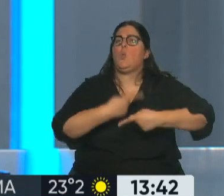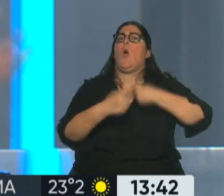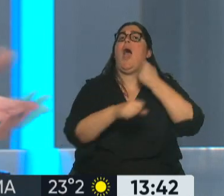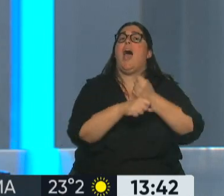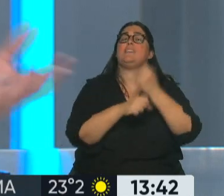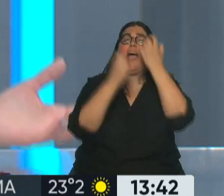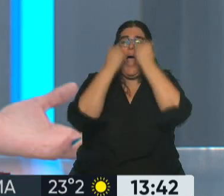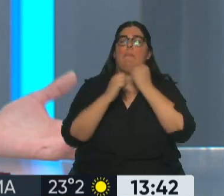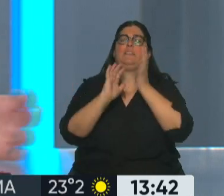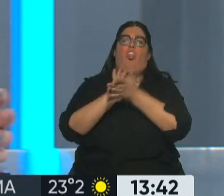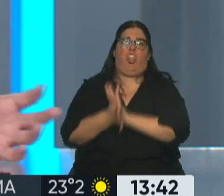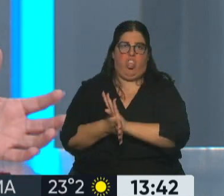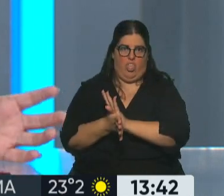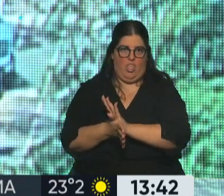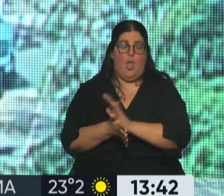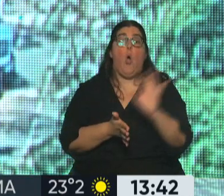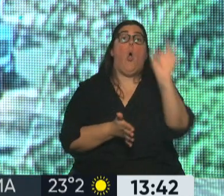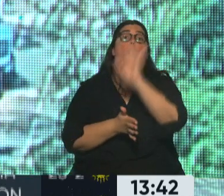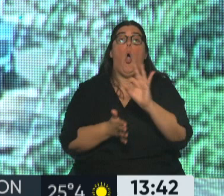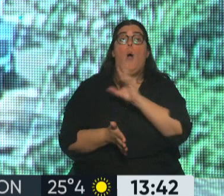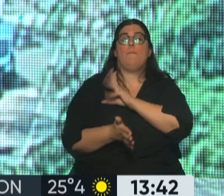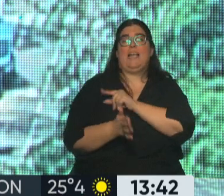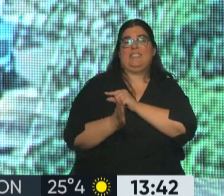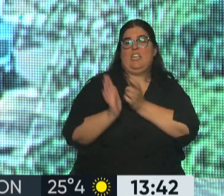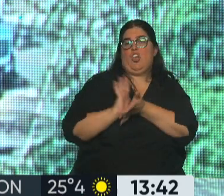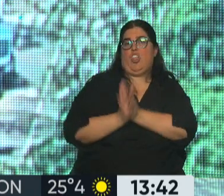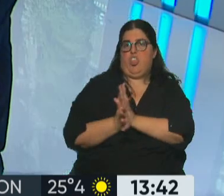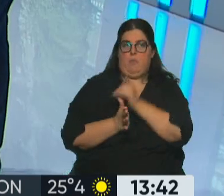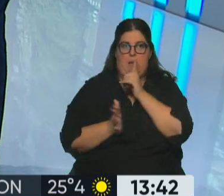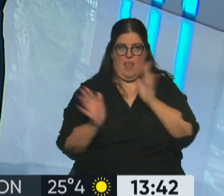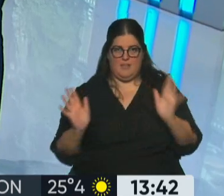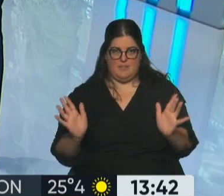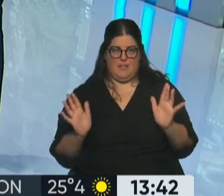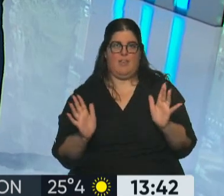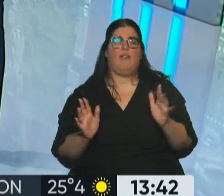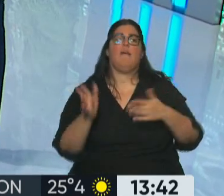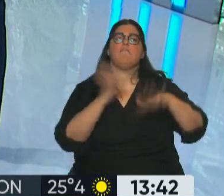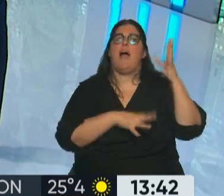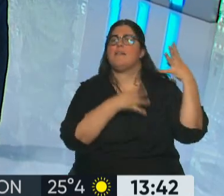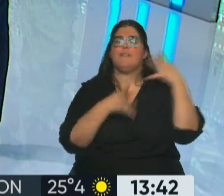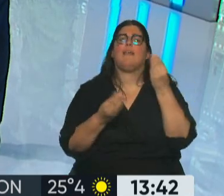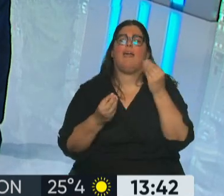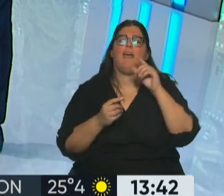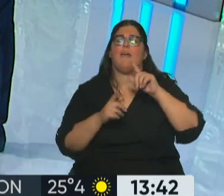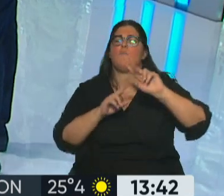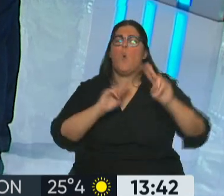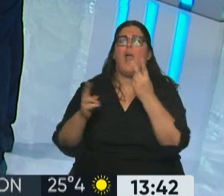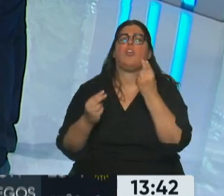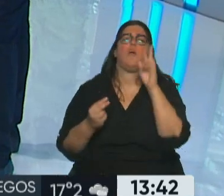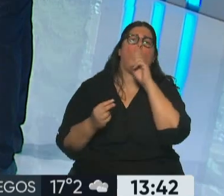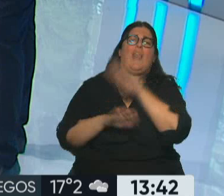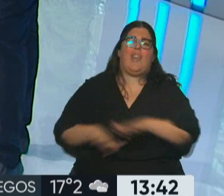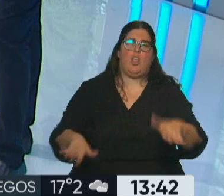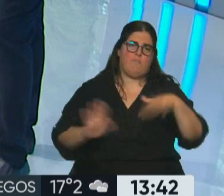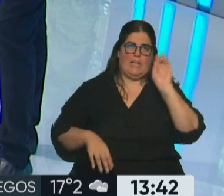al jamás lo que vemos es que el 70 que Asesinan son mujeres y y niños sobre todo eso es lo